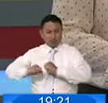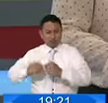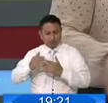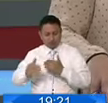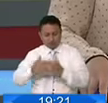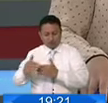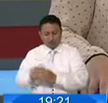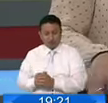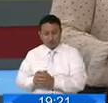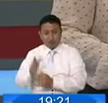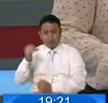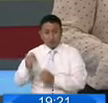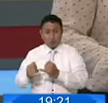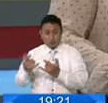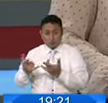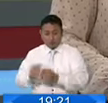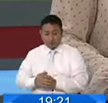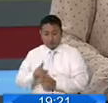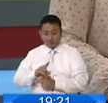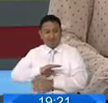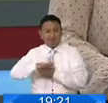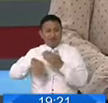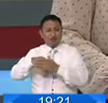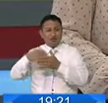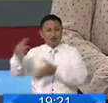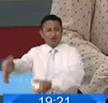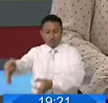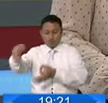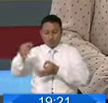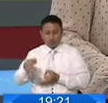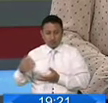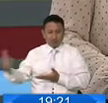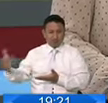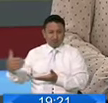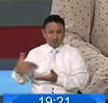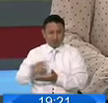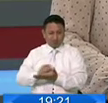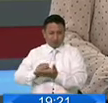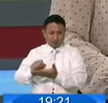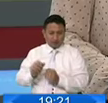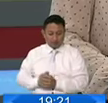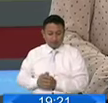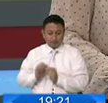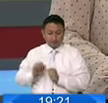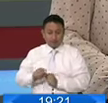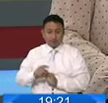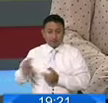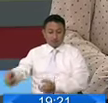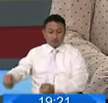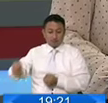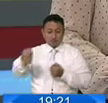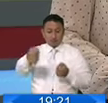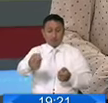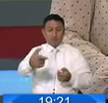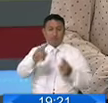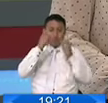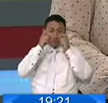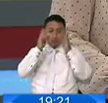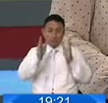al final se prevé que la documentación que se logre recolectar en ese tema sea entregada a la